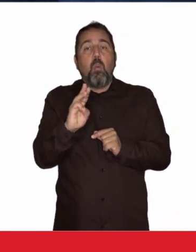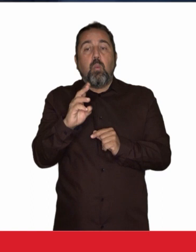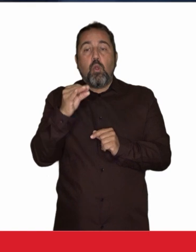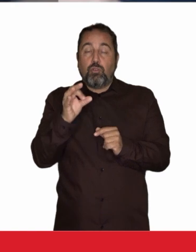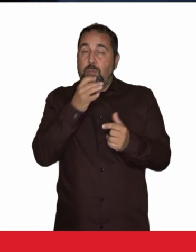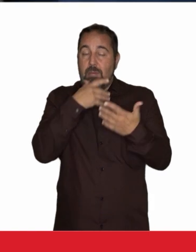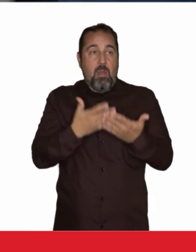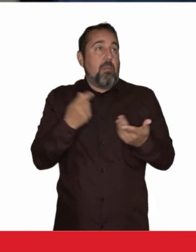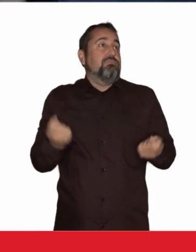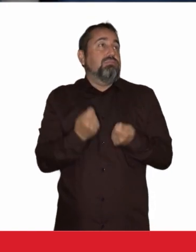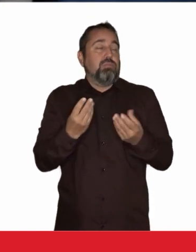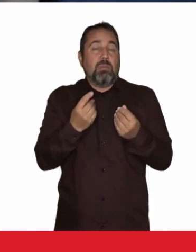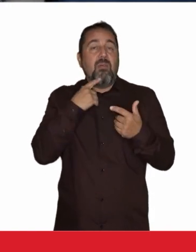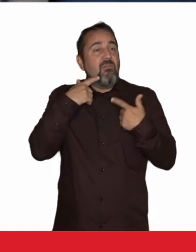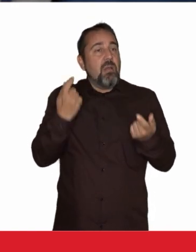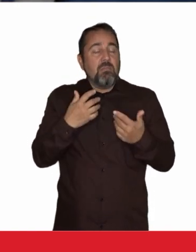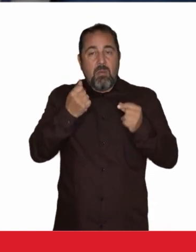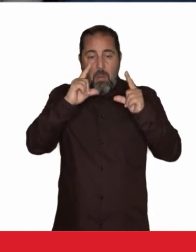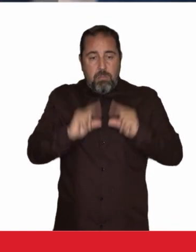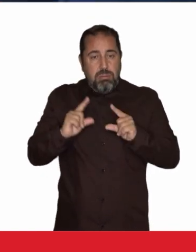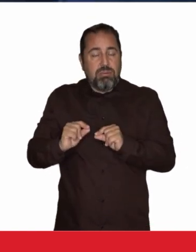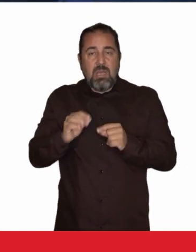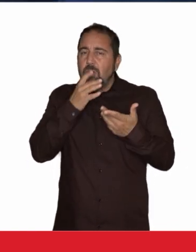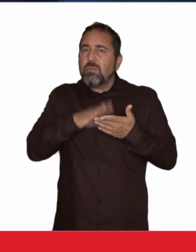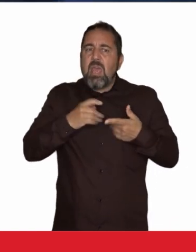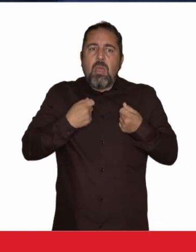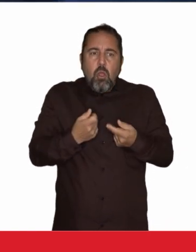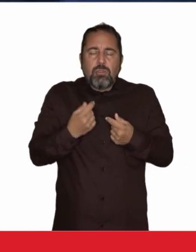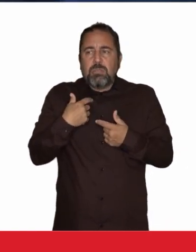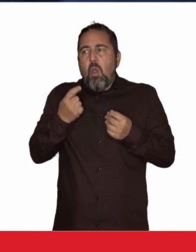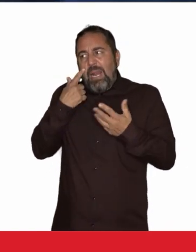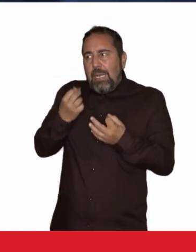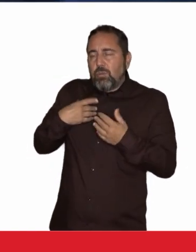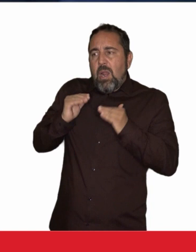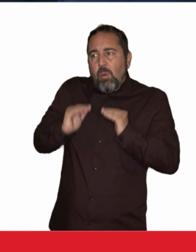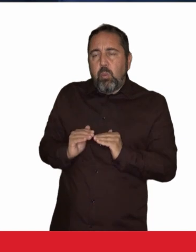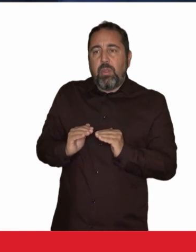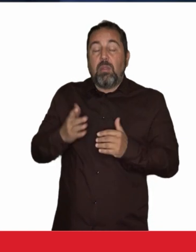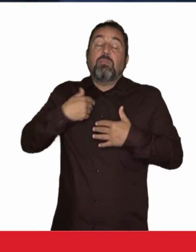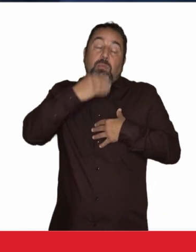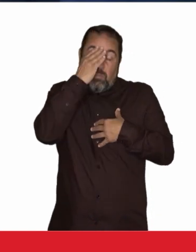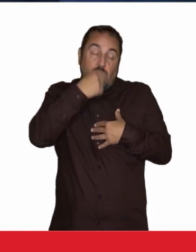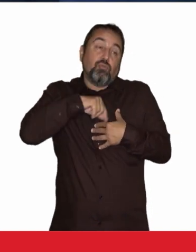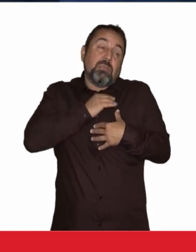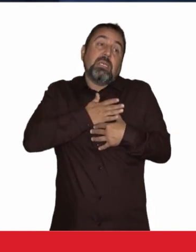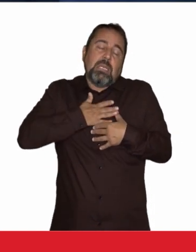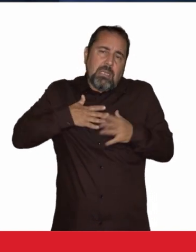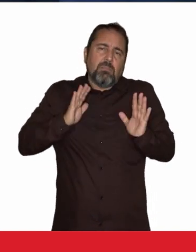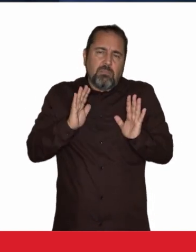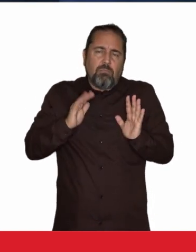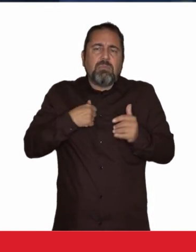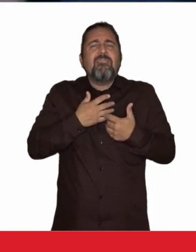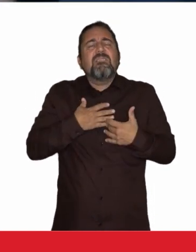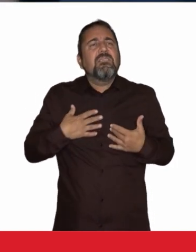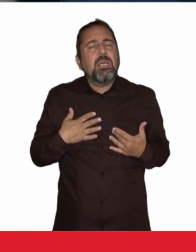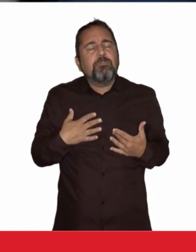valor está, por ejemplo, el low cost, este famoso que hay ahora, ¿no? A veces mi propuesta de valor lo que hace es reducir los costes o los riesgos. Nosotros, por